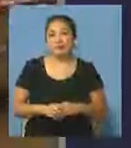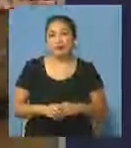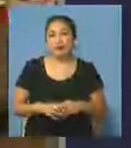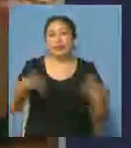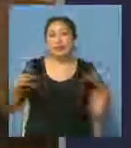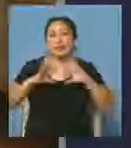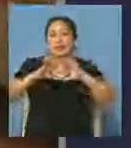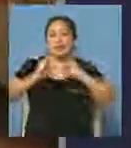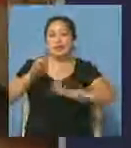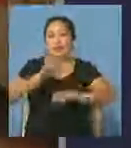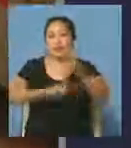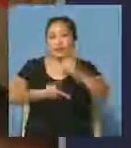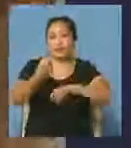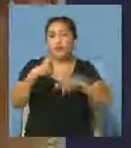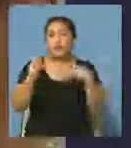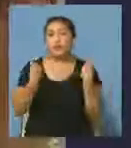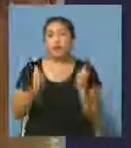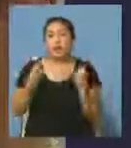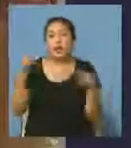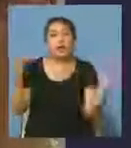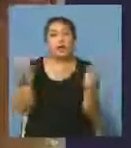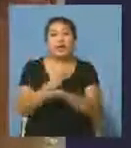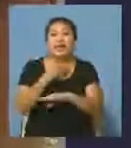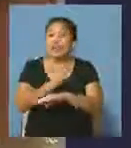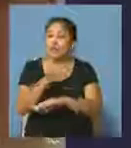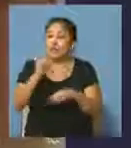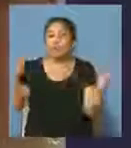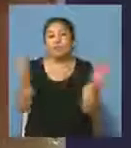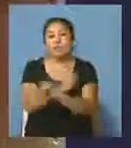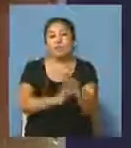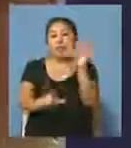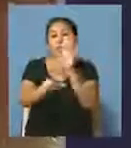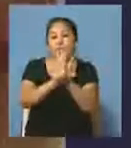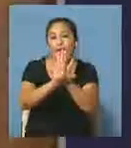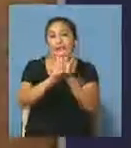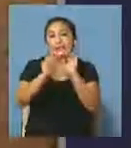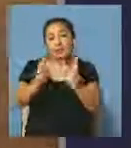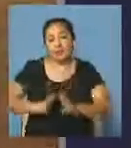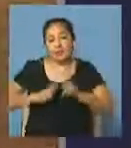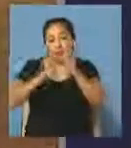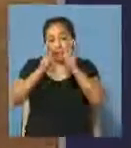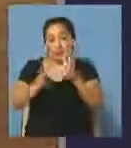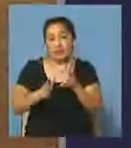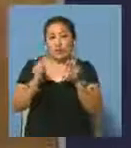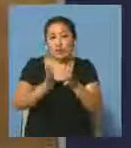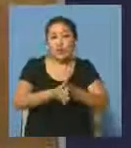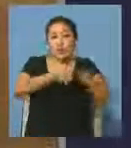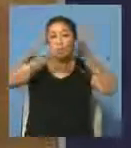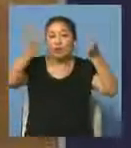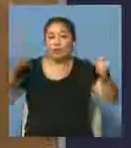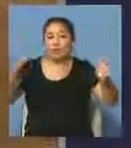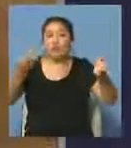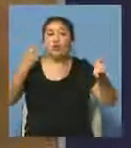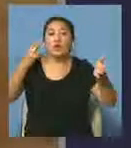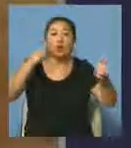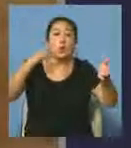La Secretaría de Comercio Interior será la autoridad de aplicación de la ley y determina un plazo máximo